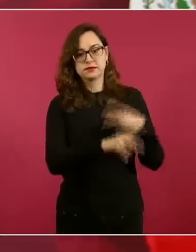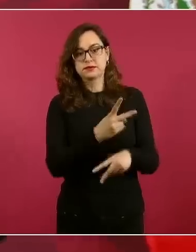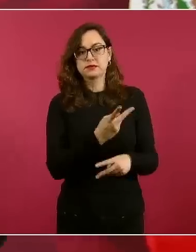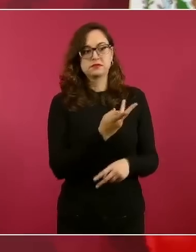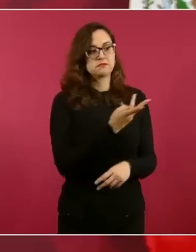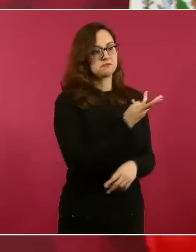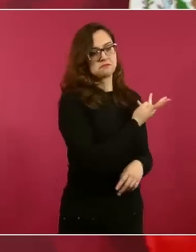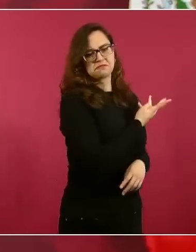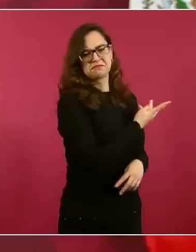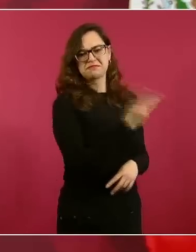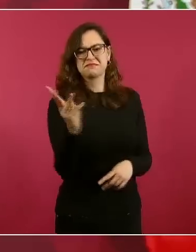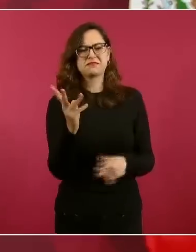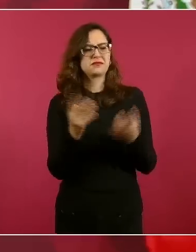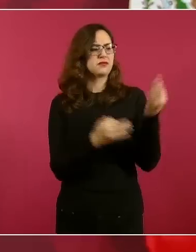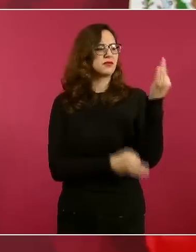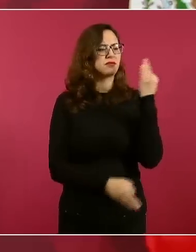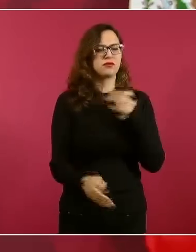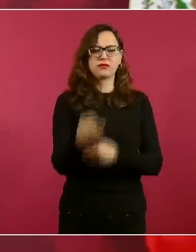todos,